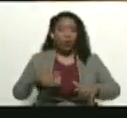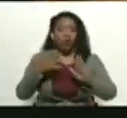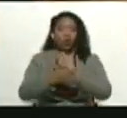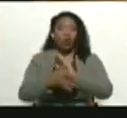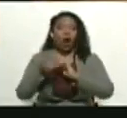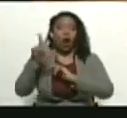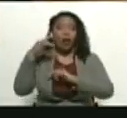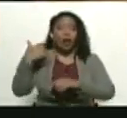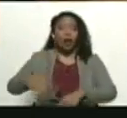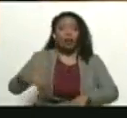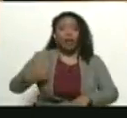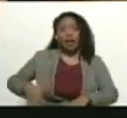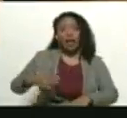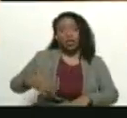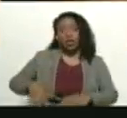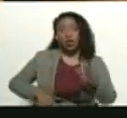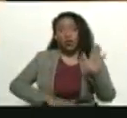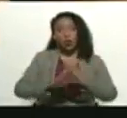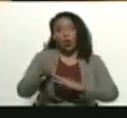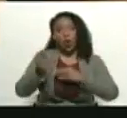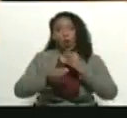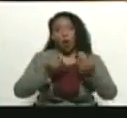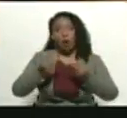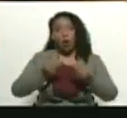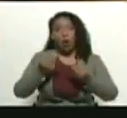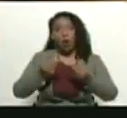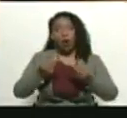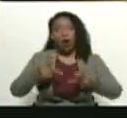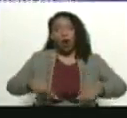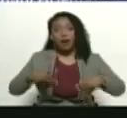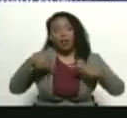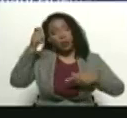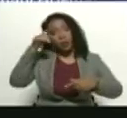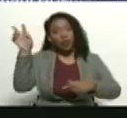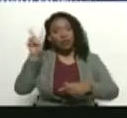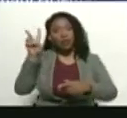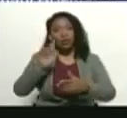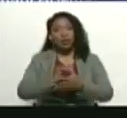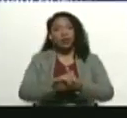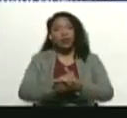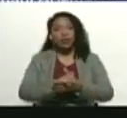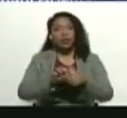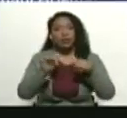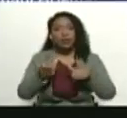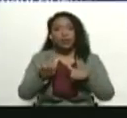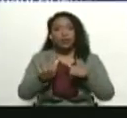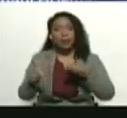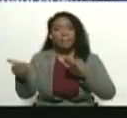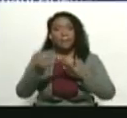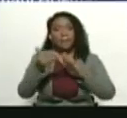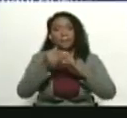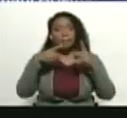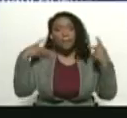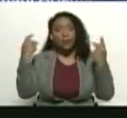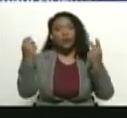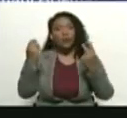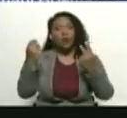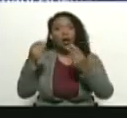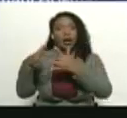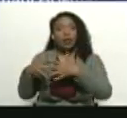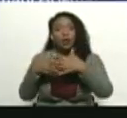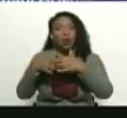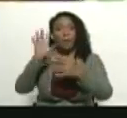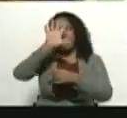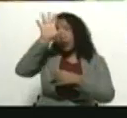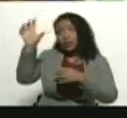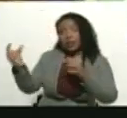derecho al desarrollo y un nivel de vida adecuado de la población venezolana de estas medidas promovidas por Estados Unidos y países